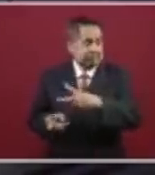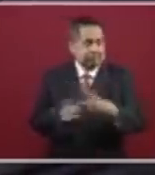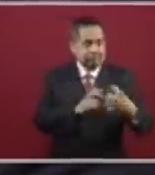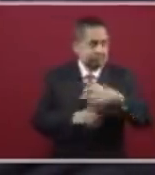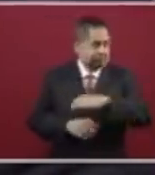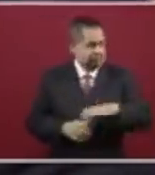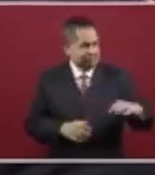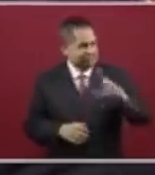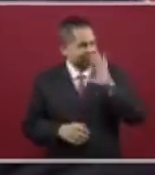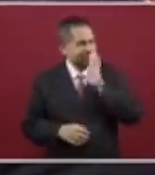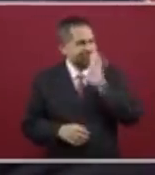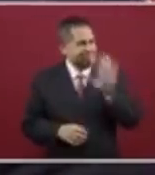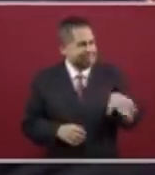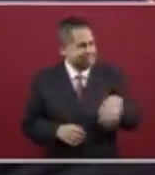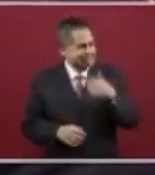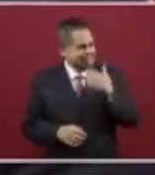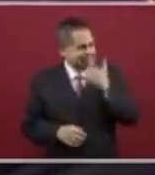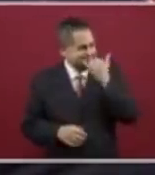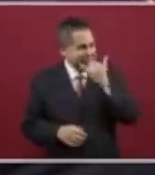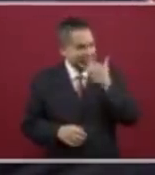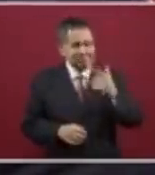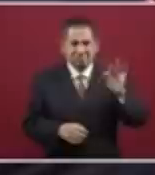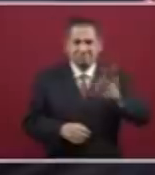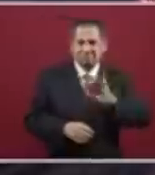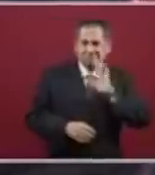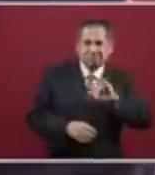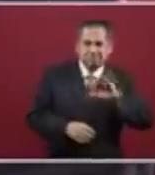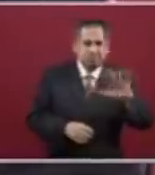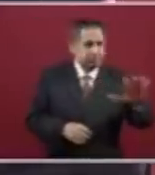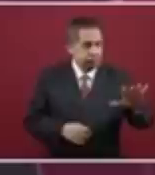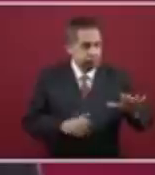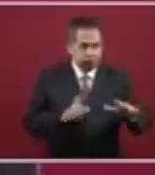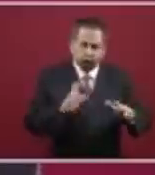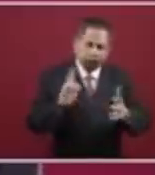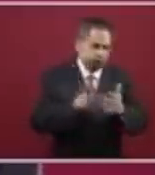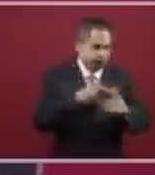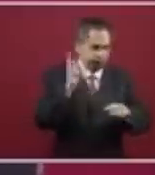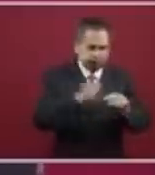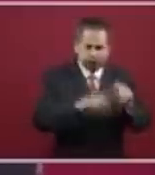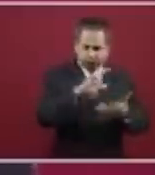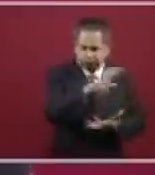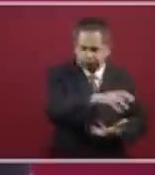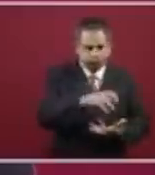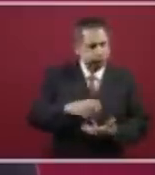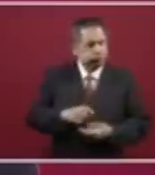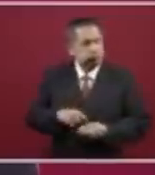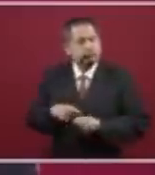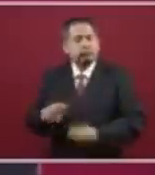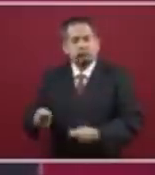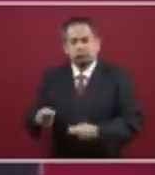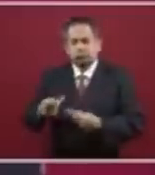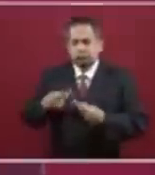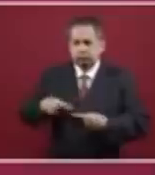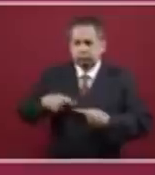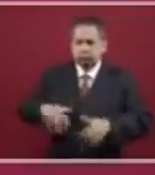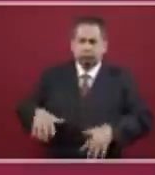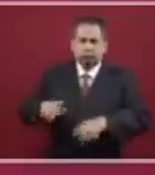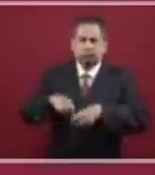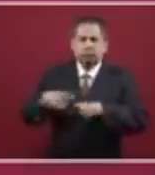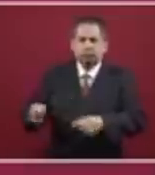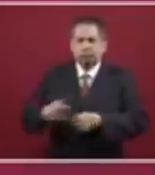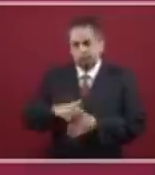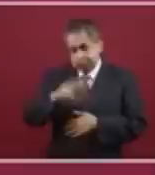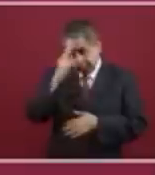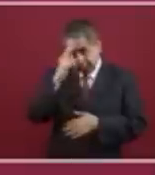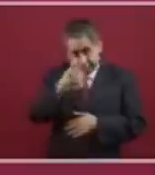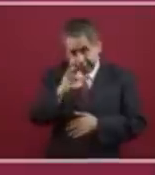habido que obtiene la delincuencia, todo eso se va a devolver al pueblo. ¿Se acuerdan ustedes que